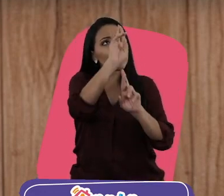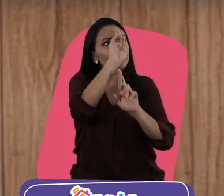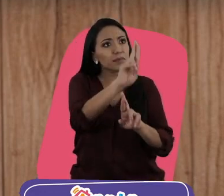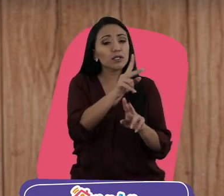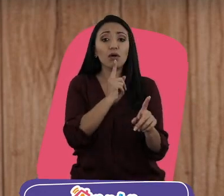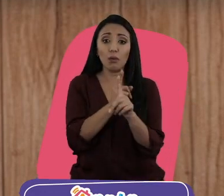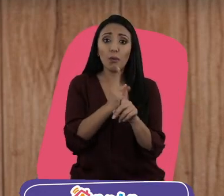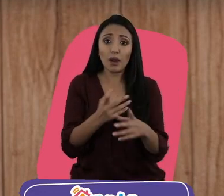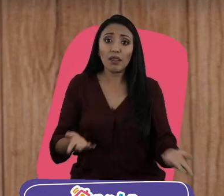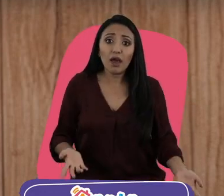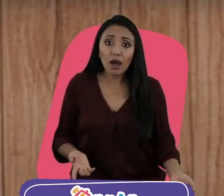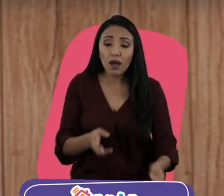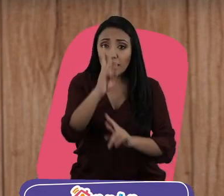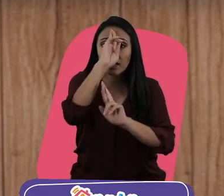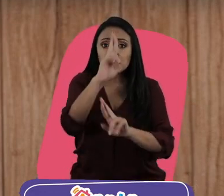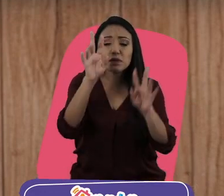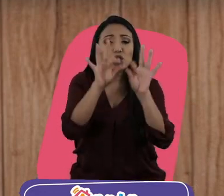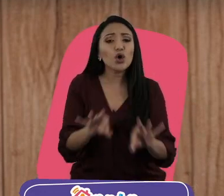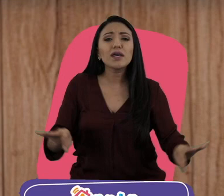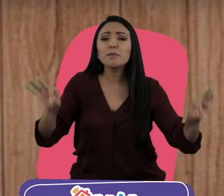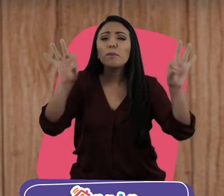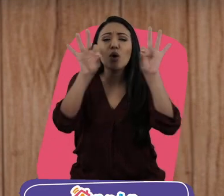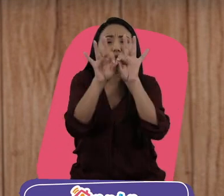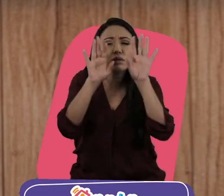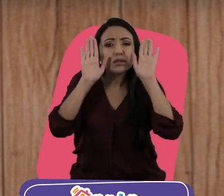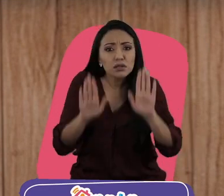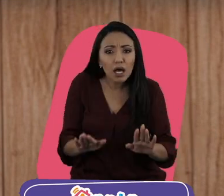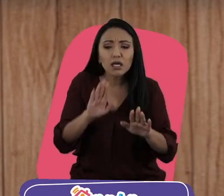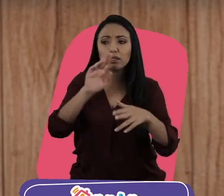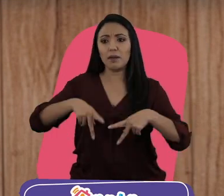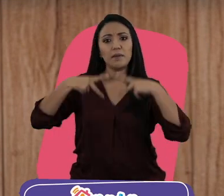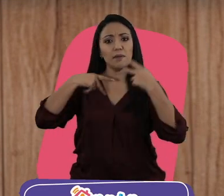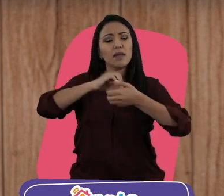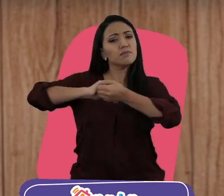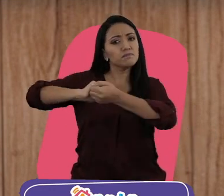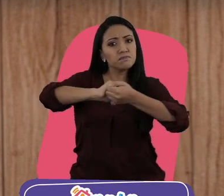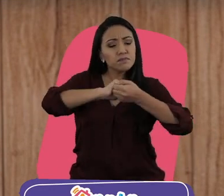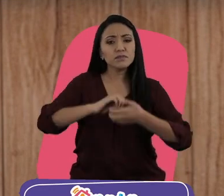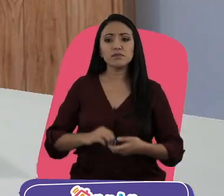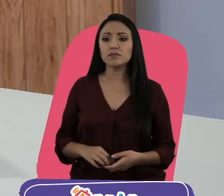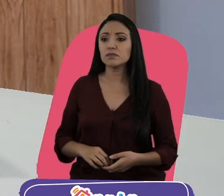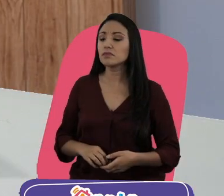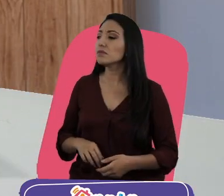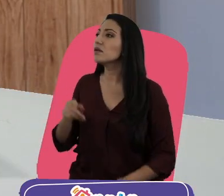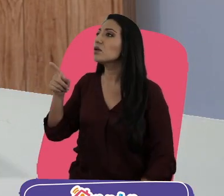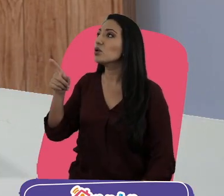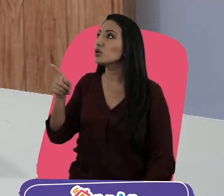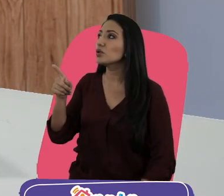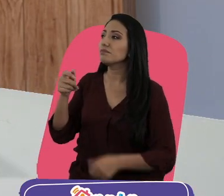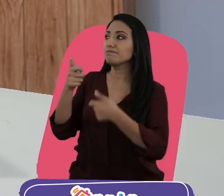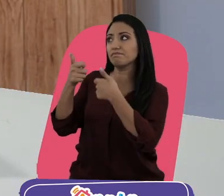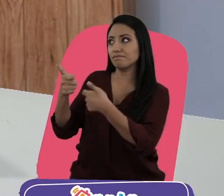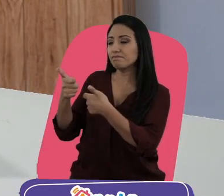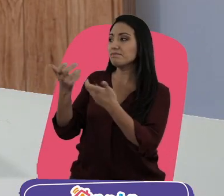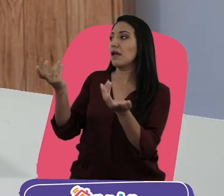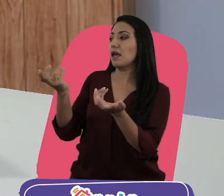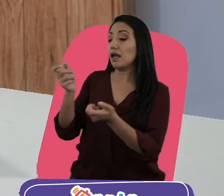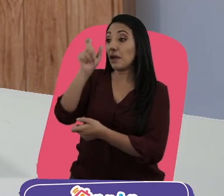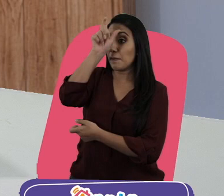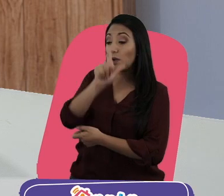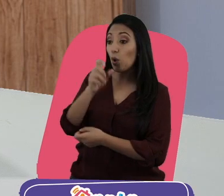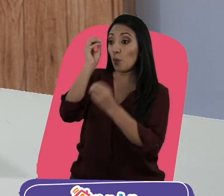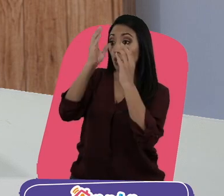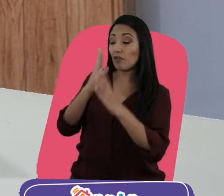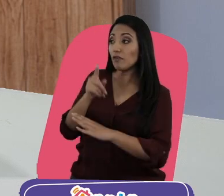minuto acerca del respeto, es verdad. El respeto es la base fundamental para poder vivir en armonía. Tienes suerte, Santi. La profe